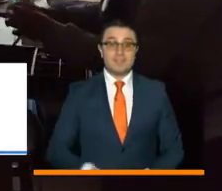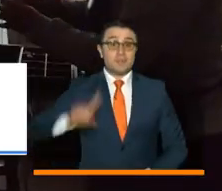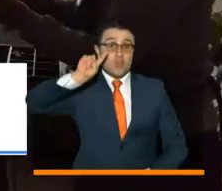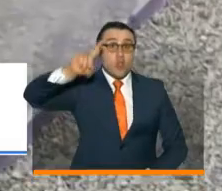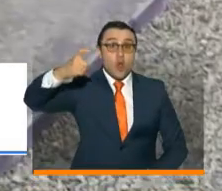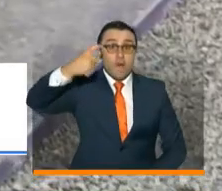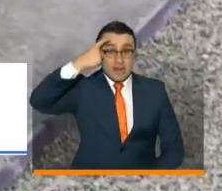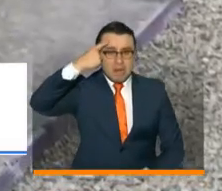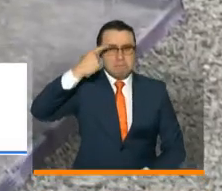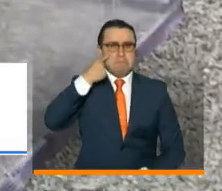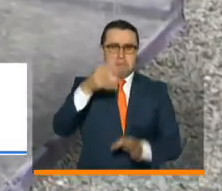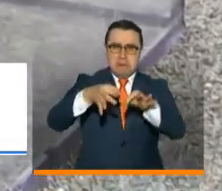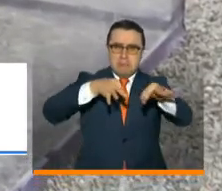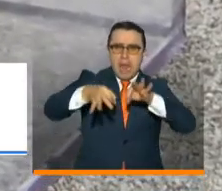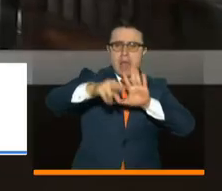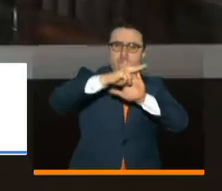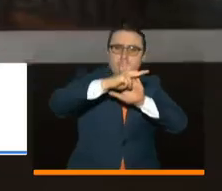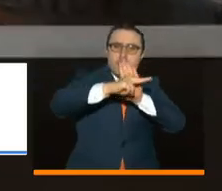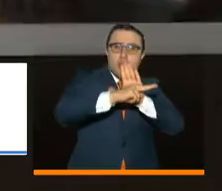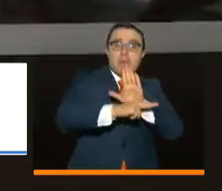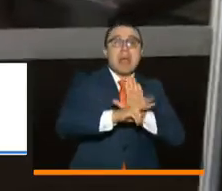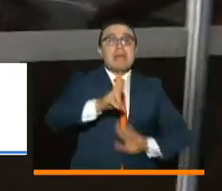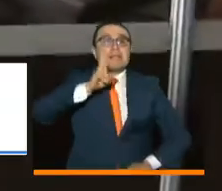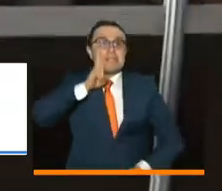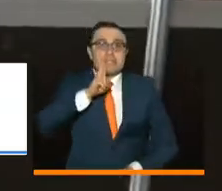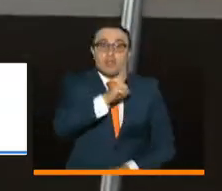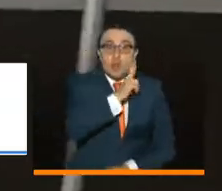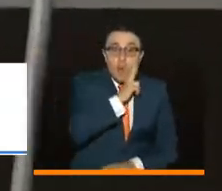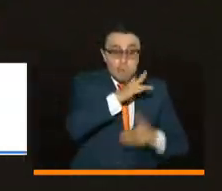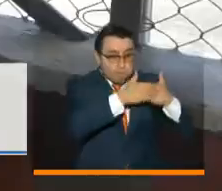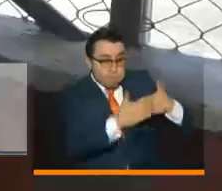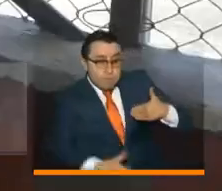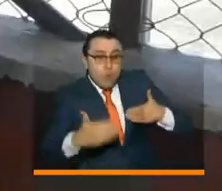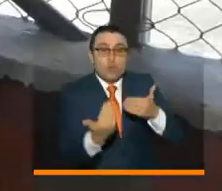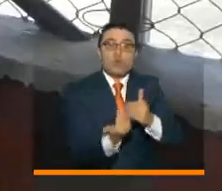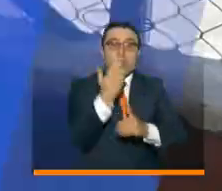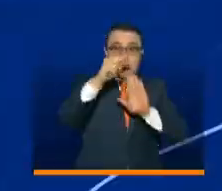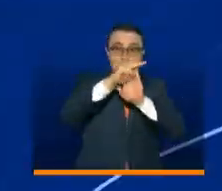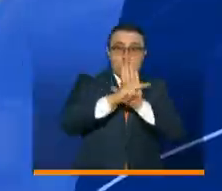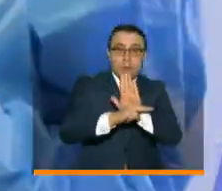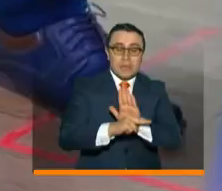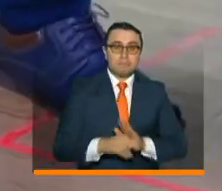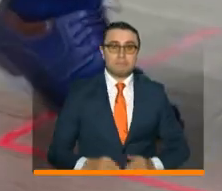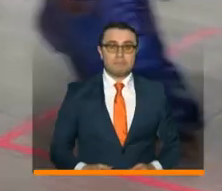Gobierno explica restricciones en restaurantes durante nuevas medidas.